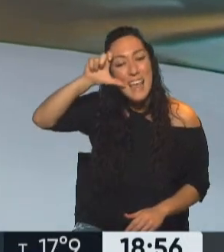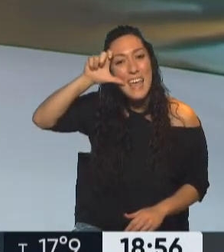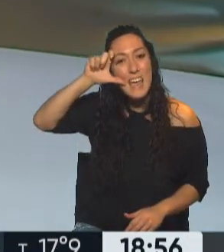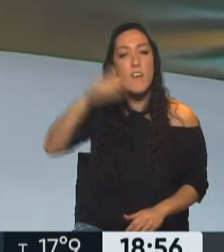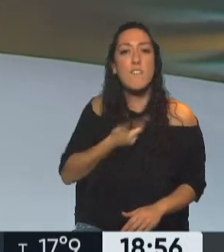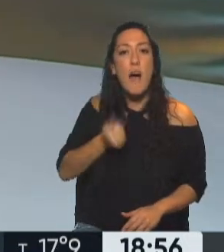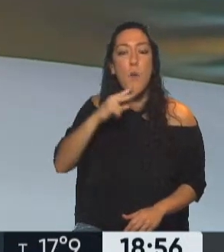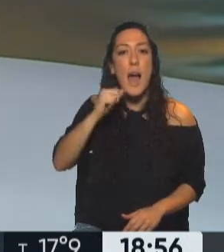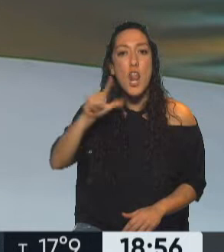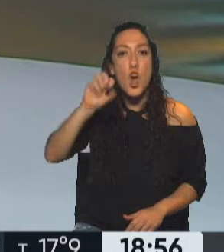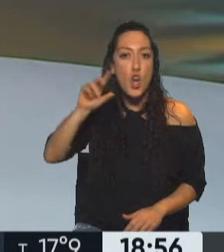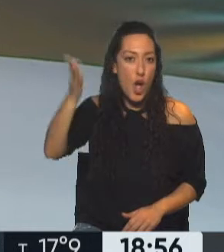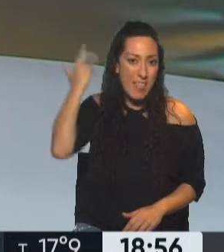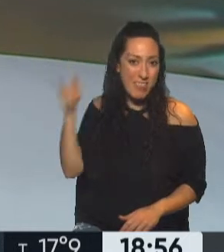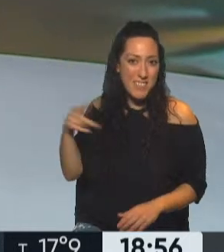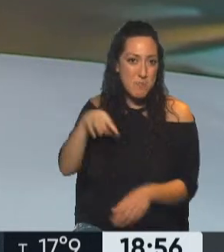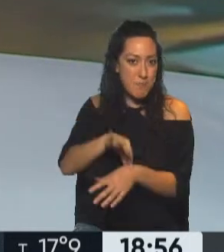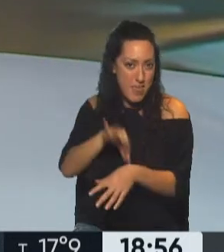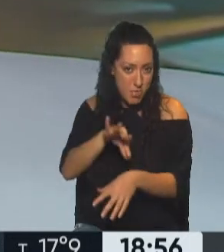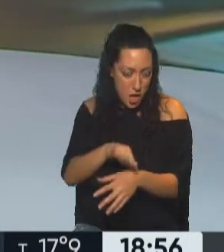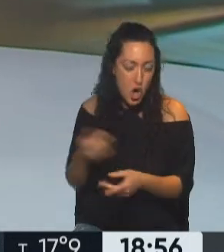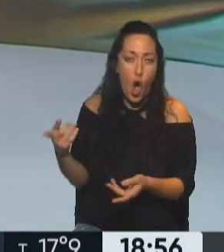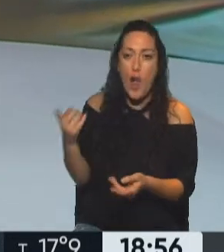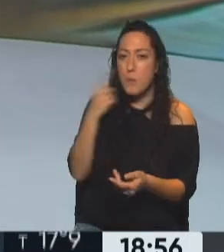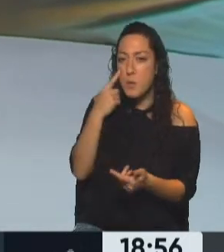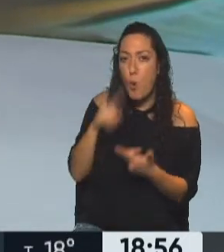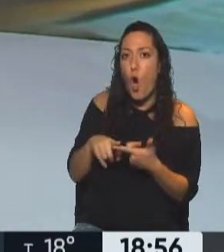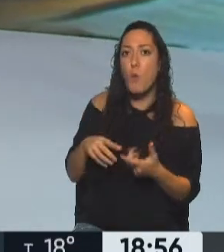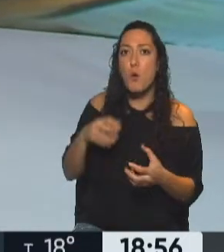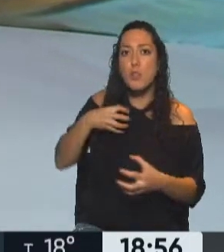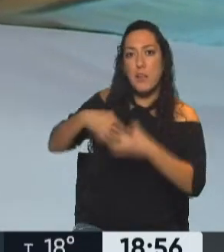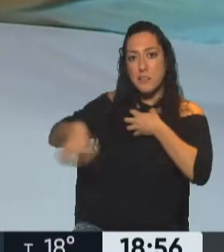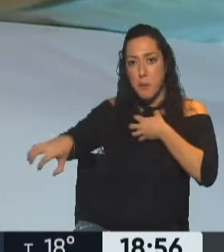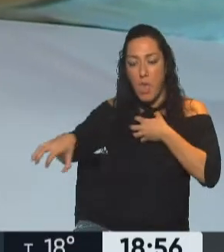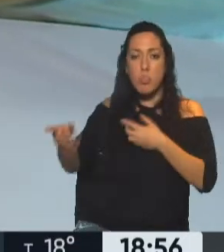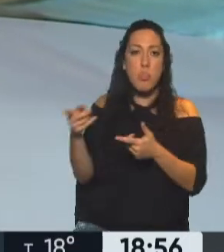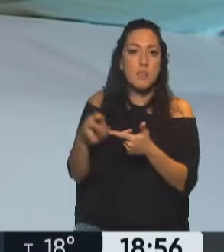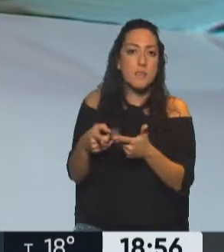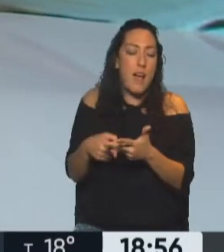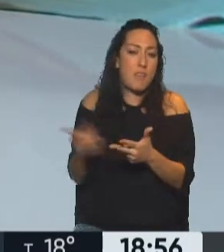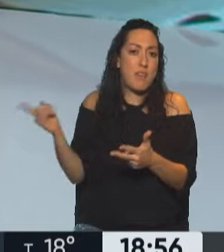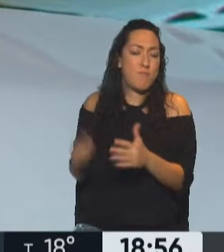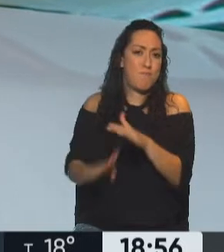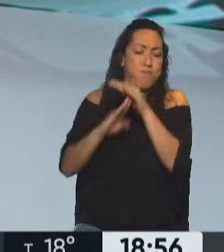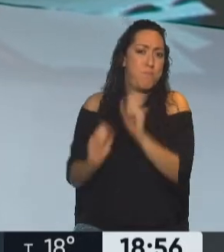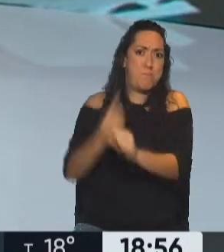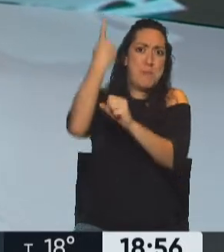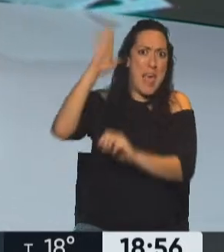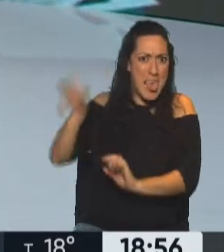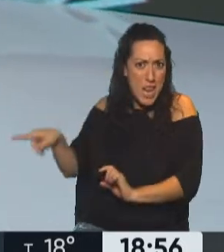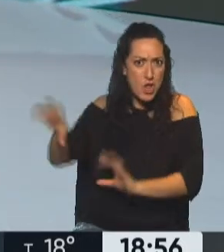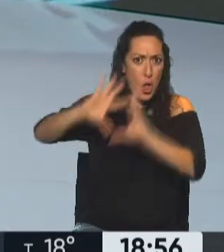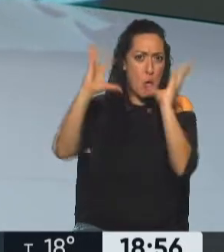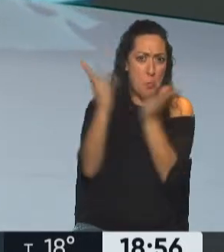médico en vida hizo trasplantes en vida fue un pionero dentro del mundo